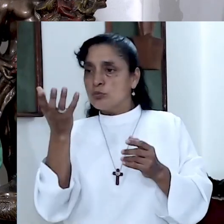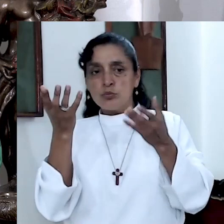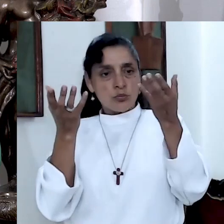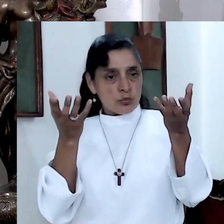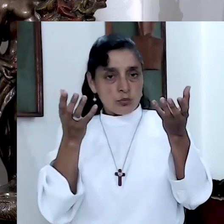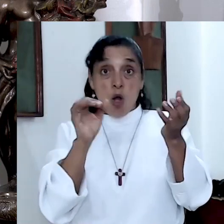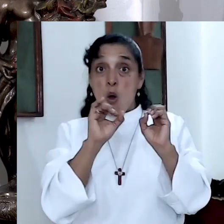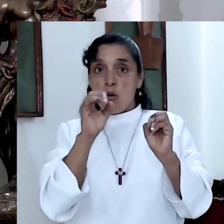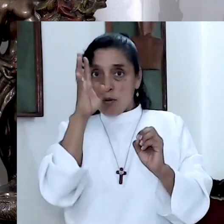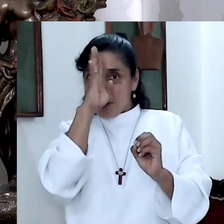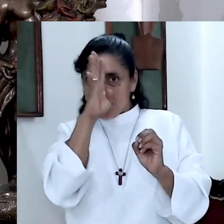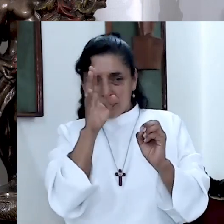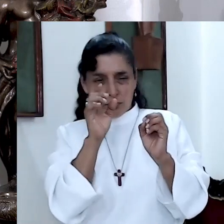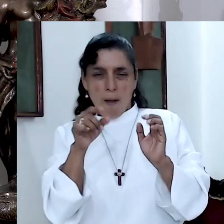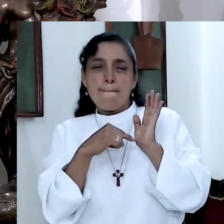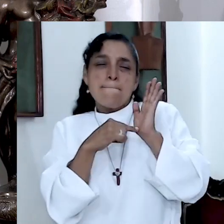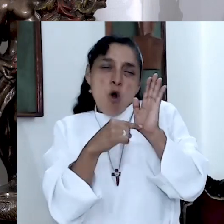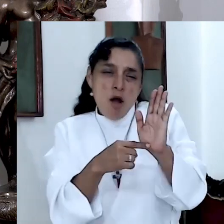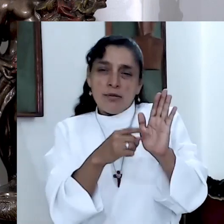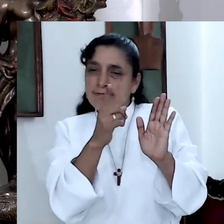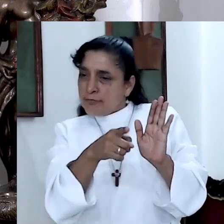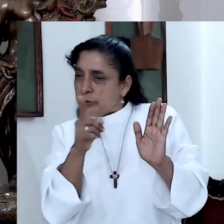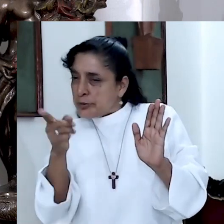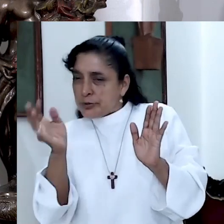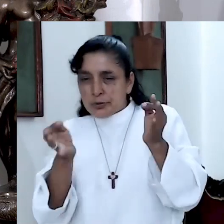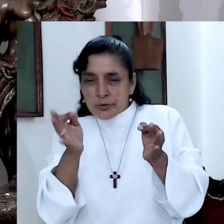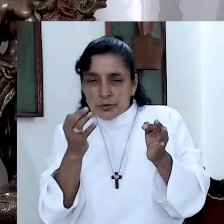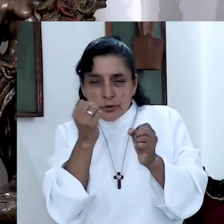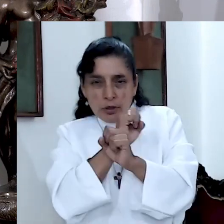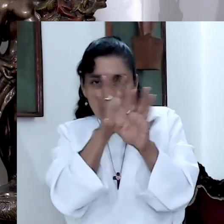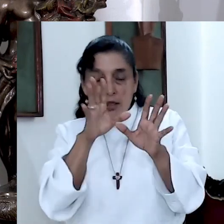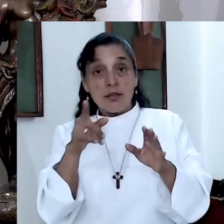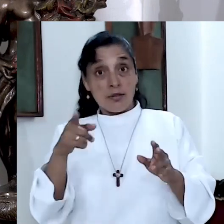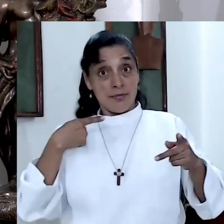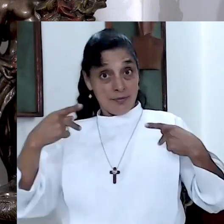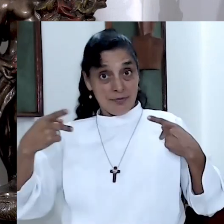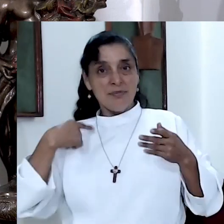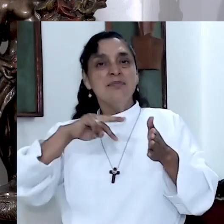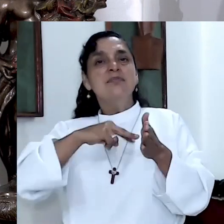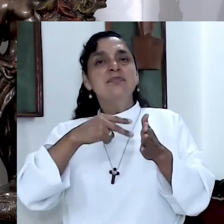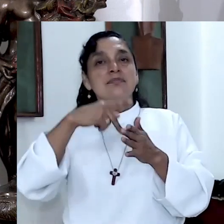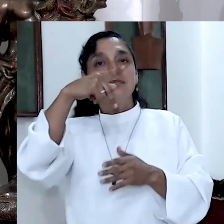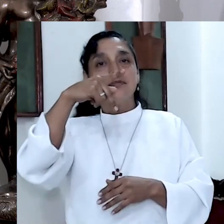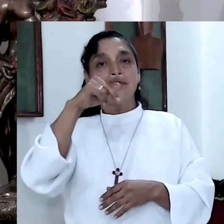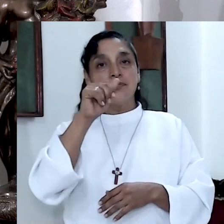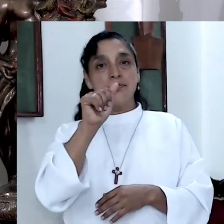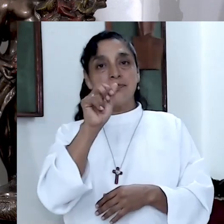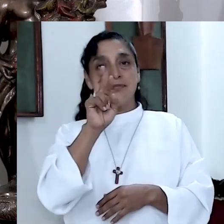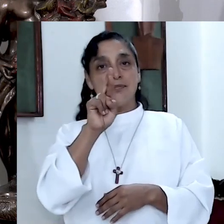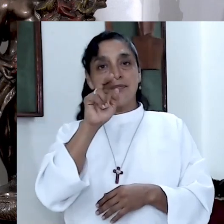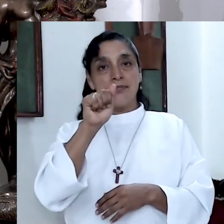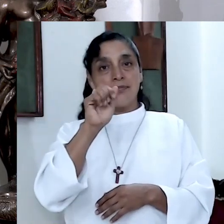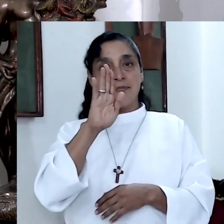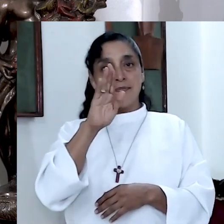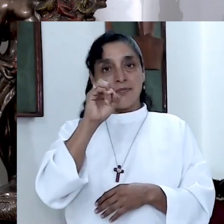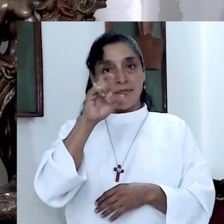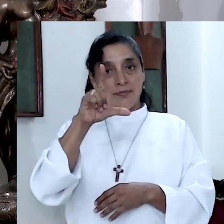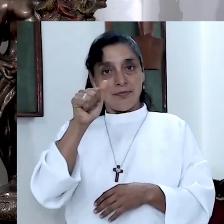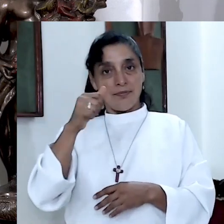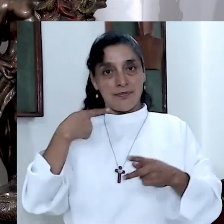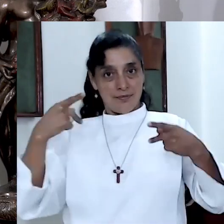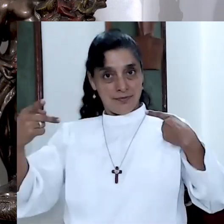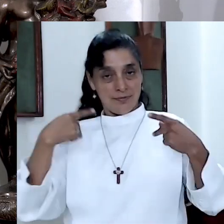imágenes. Sabemos que la parábola como tal tiene un propósito: ayudarnos a comprender